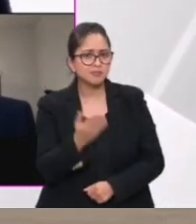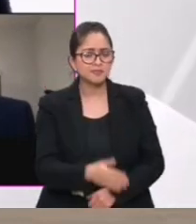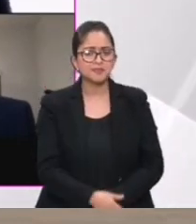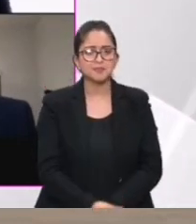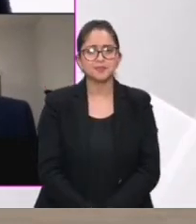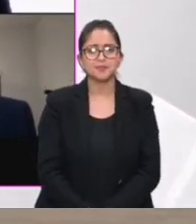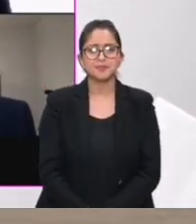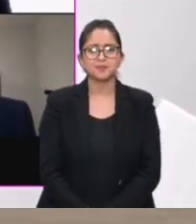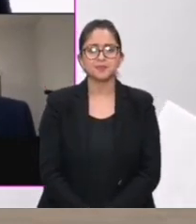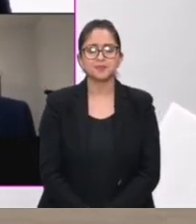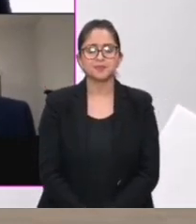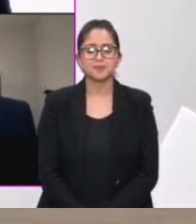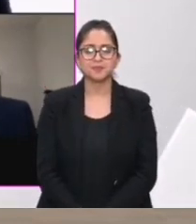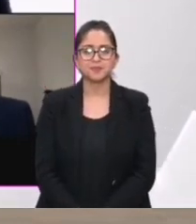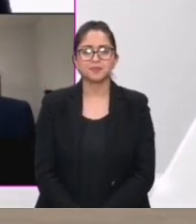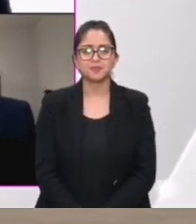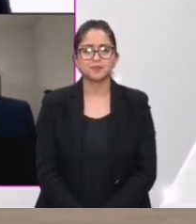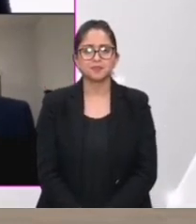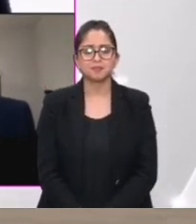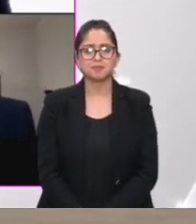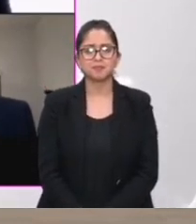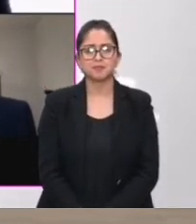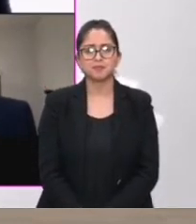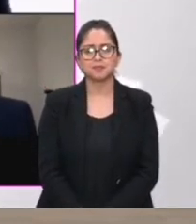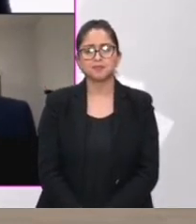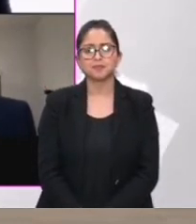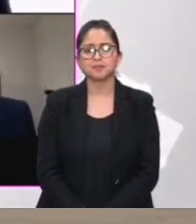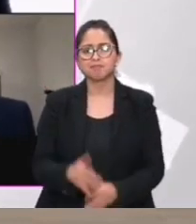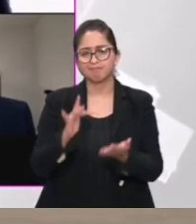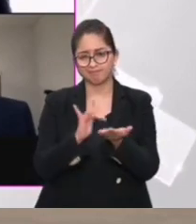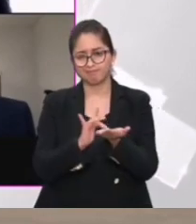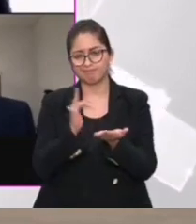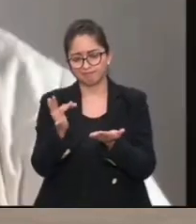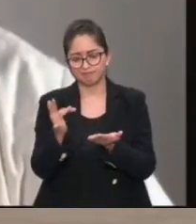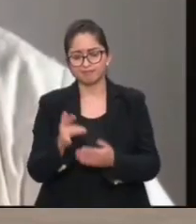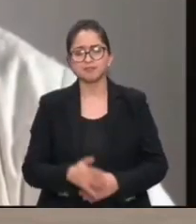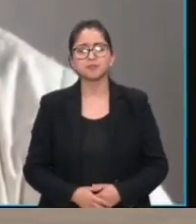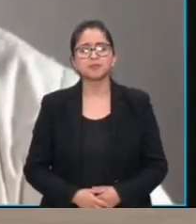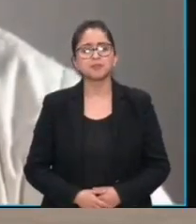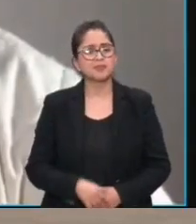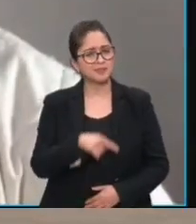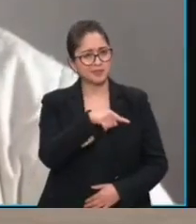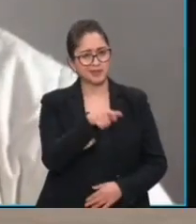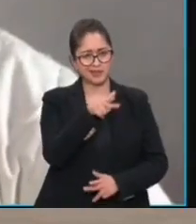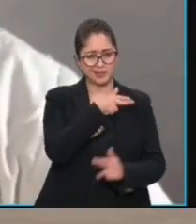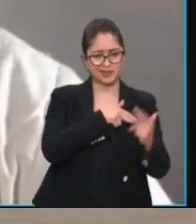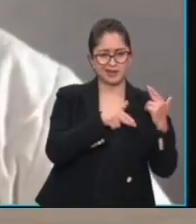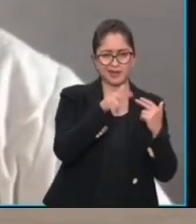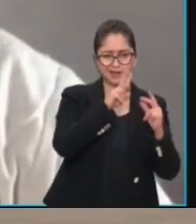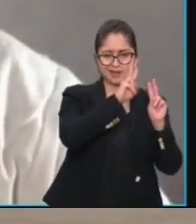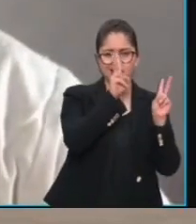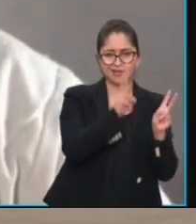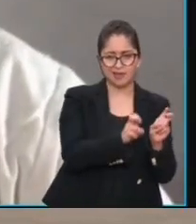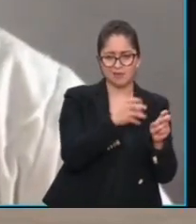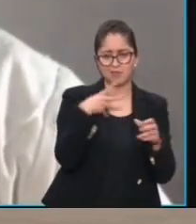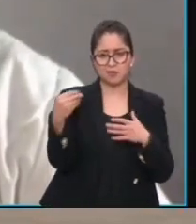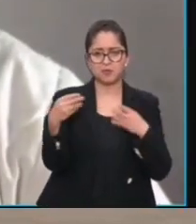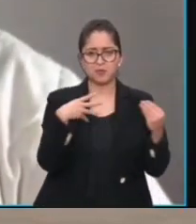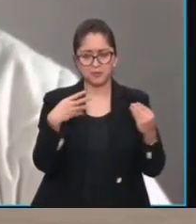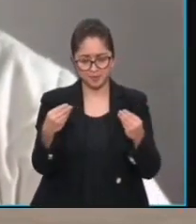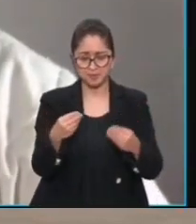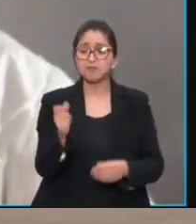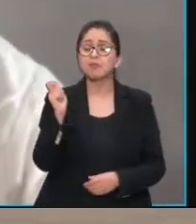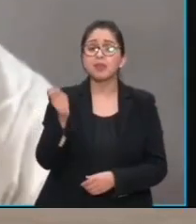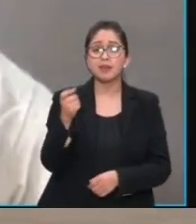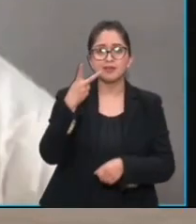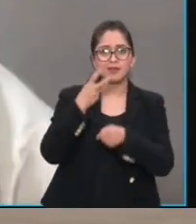Adelante. Gracias. Ahondando en el tema de la pandemia, yo nada más quiero recordar que a López-Gatell se le